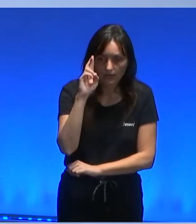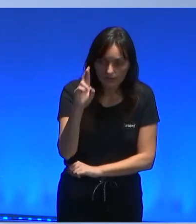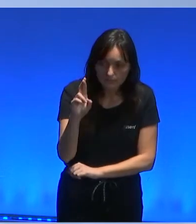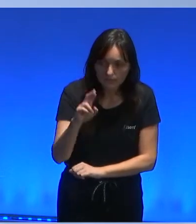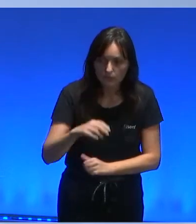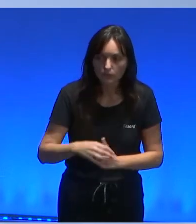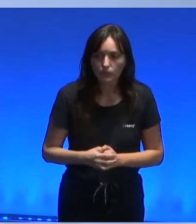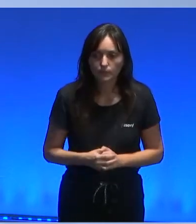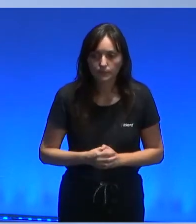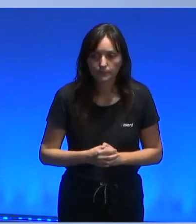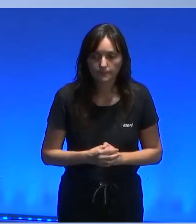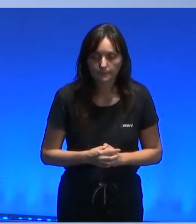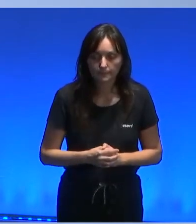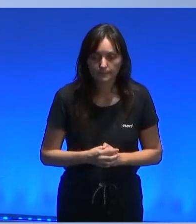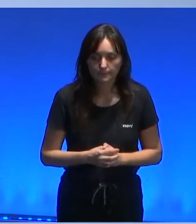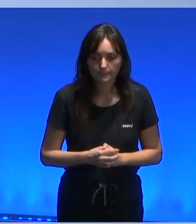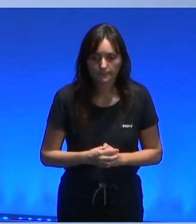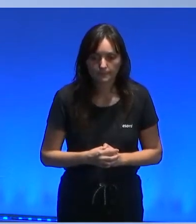infancia.